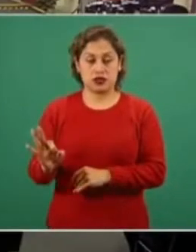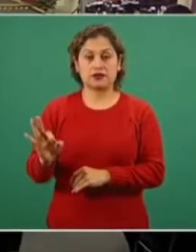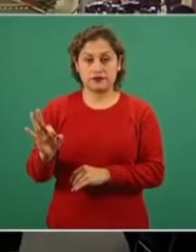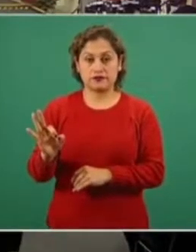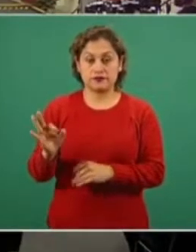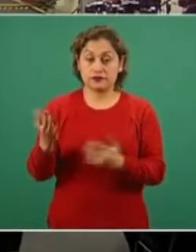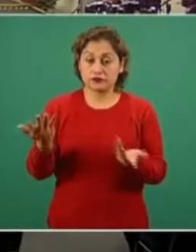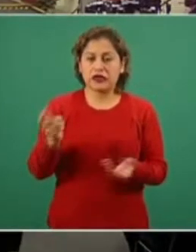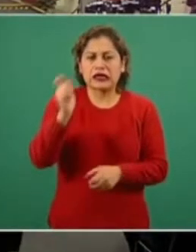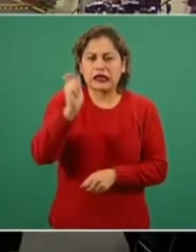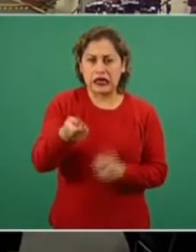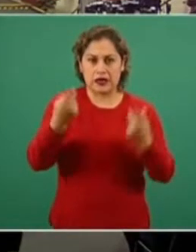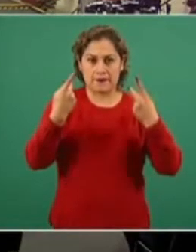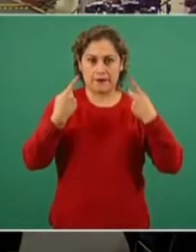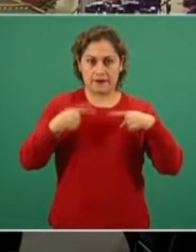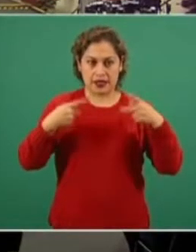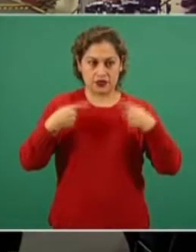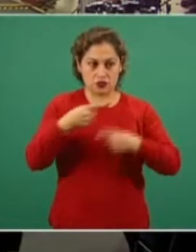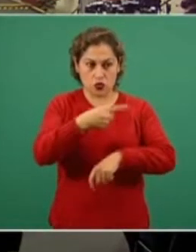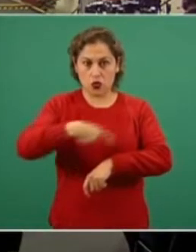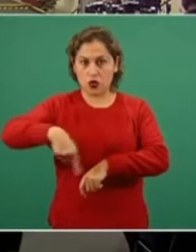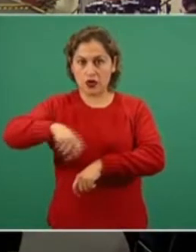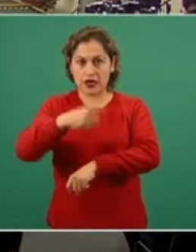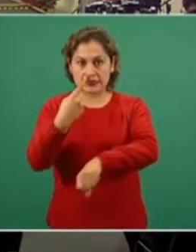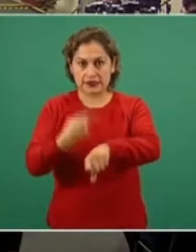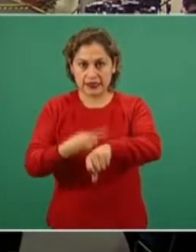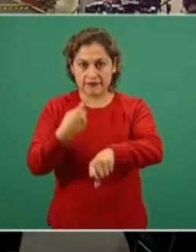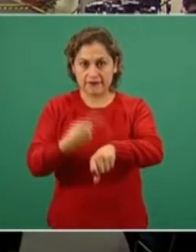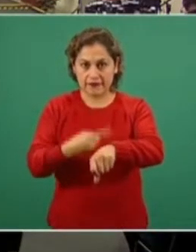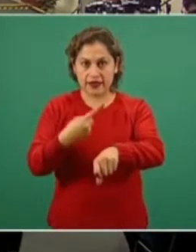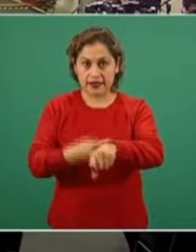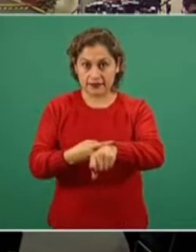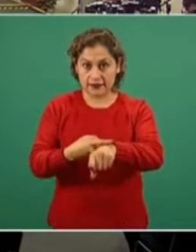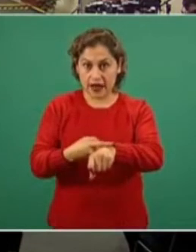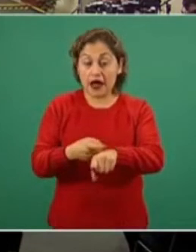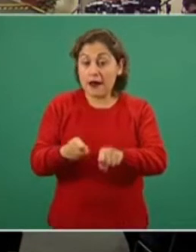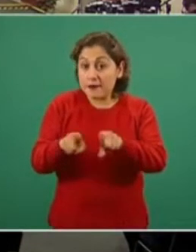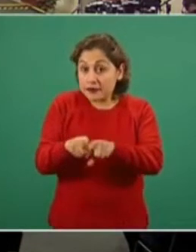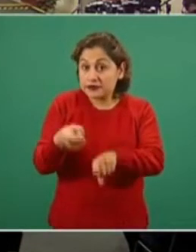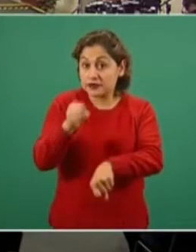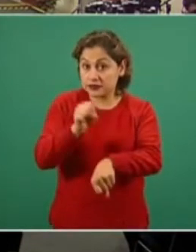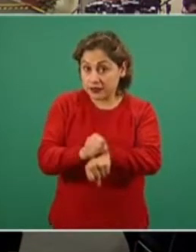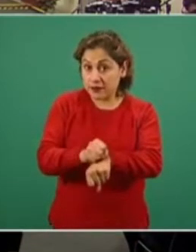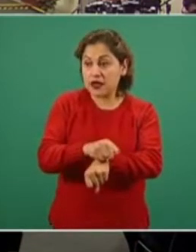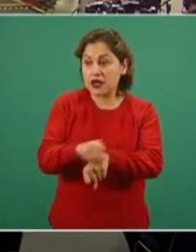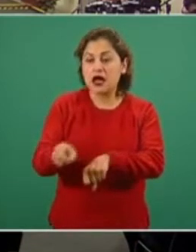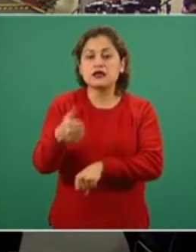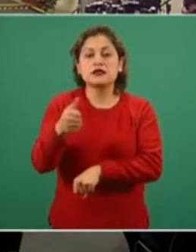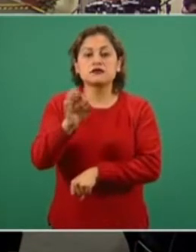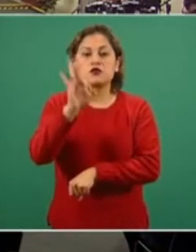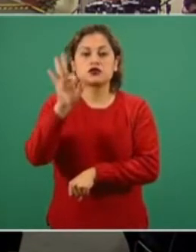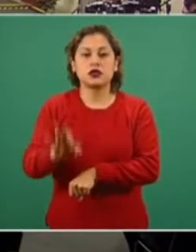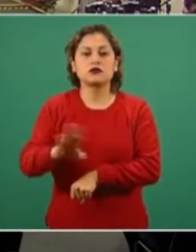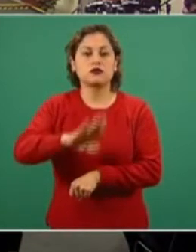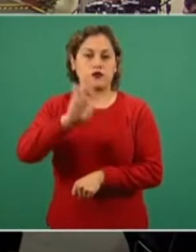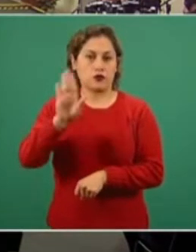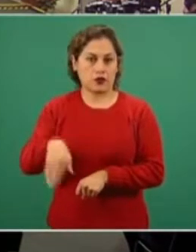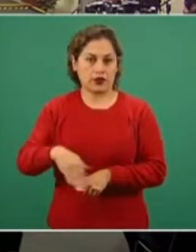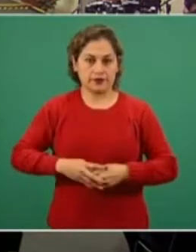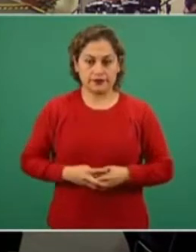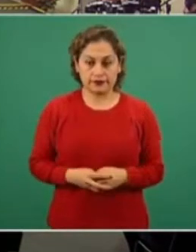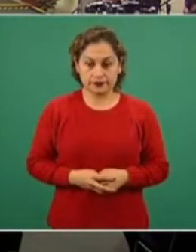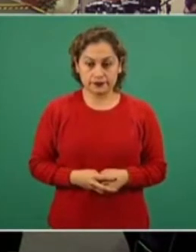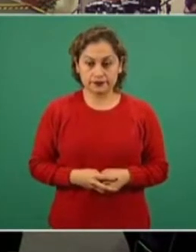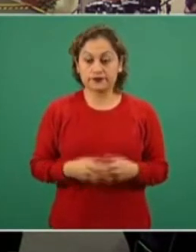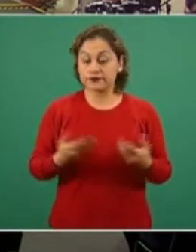los casos confirmados de esa semana son confirmados también como defunciones, 6%. Y esto